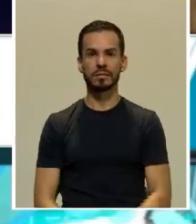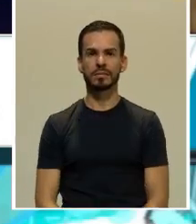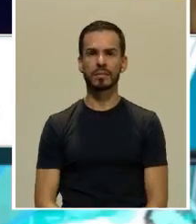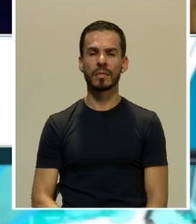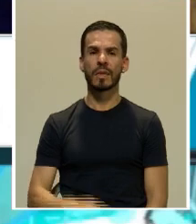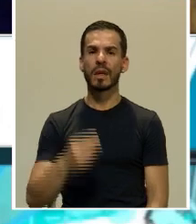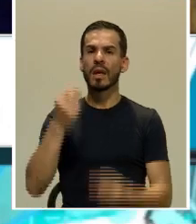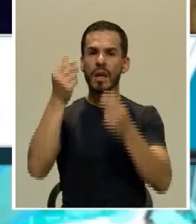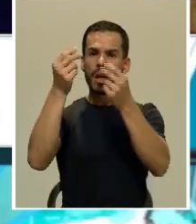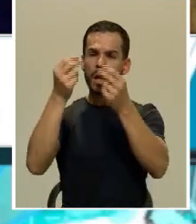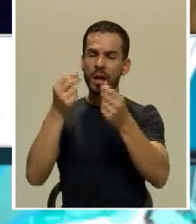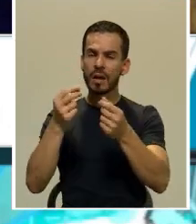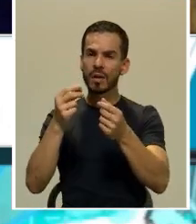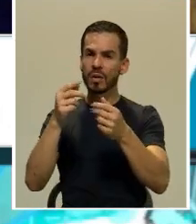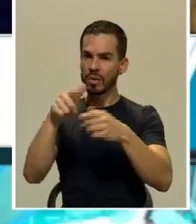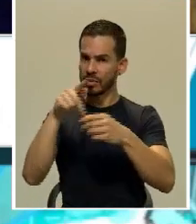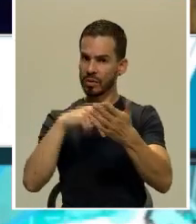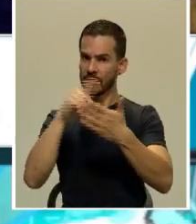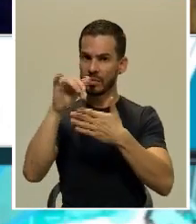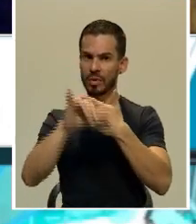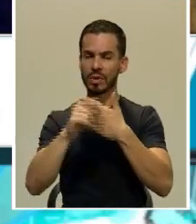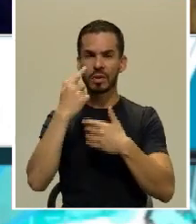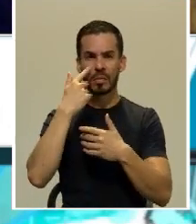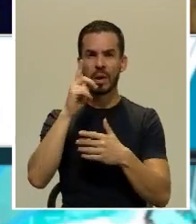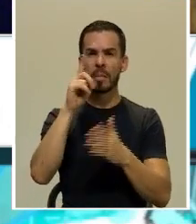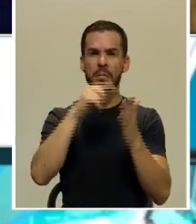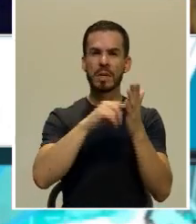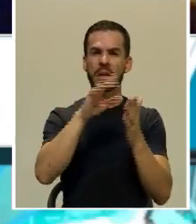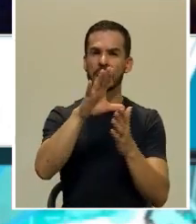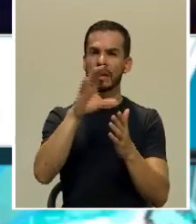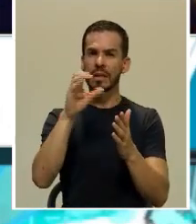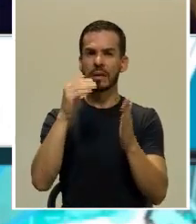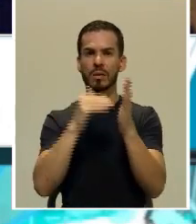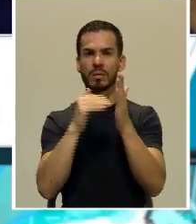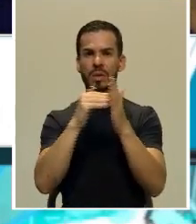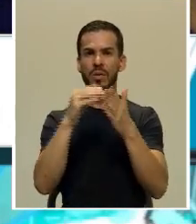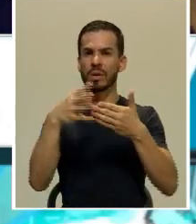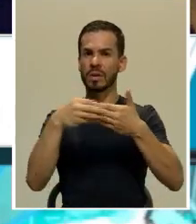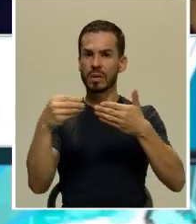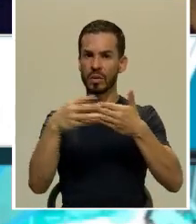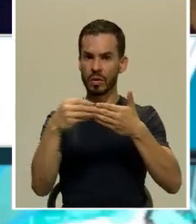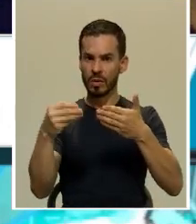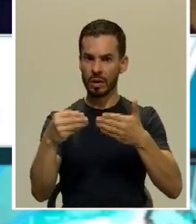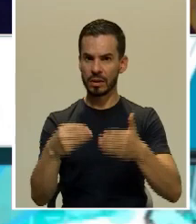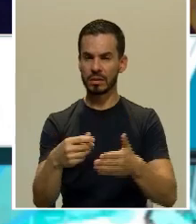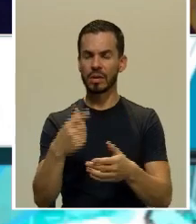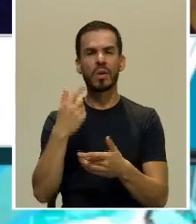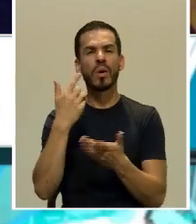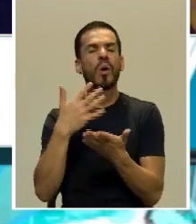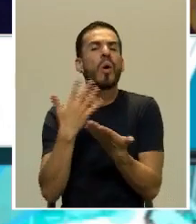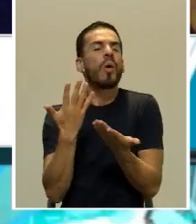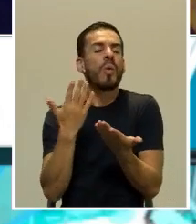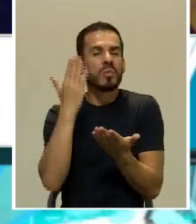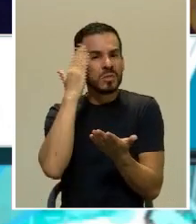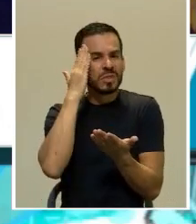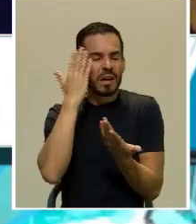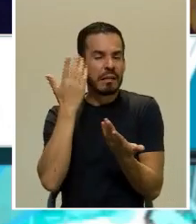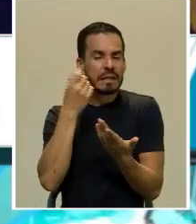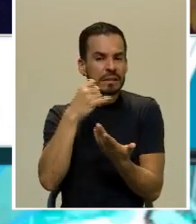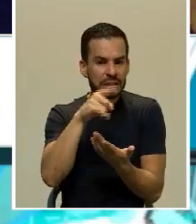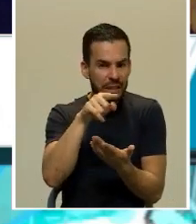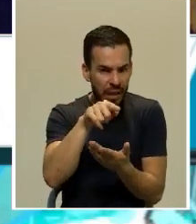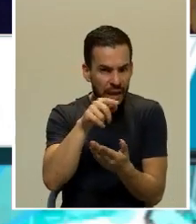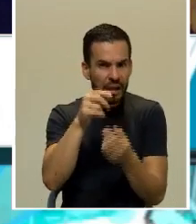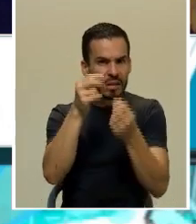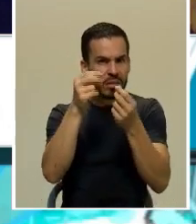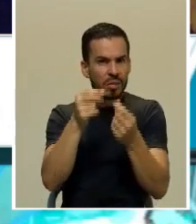el costo de la obra se calcula en unos 1.500 millones de dólares. ¿Cómo definir si ese